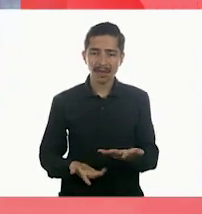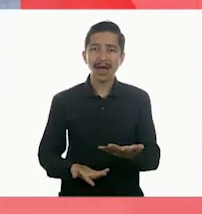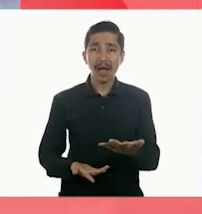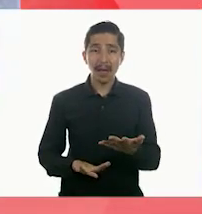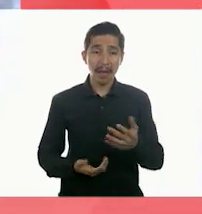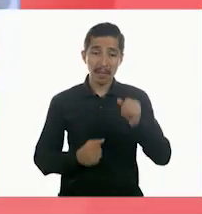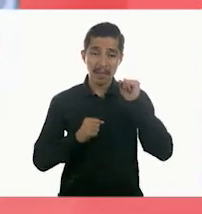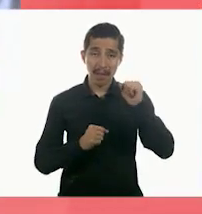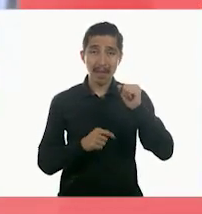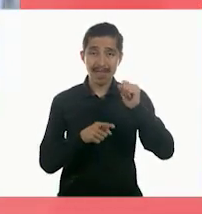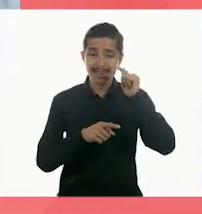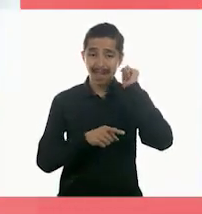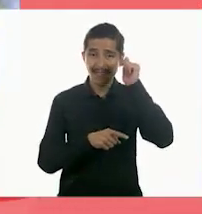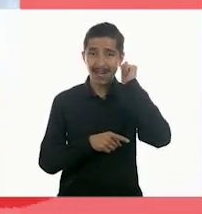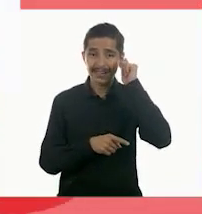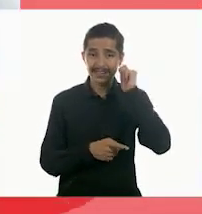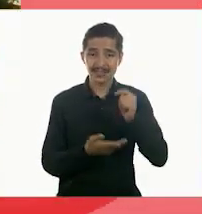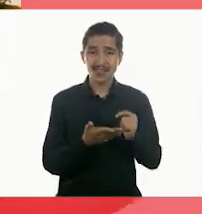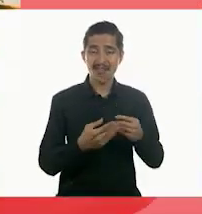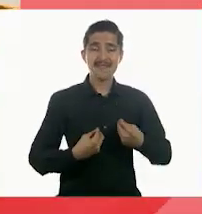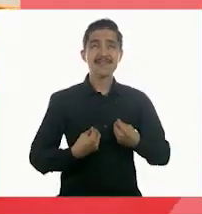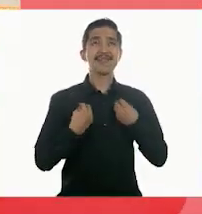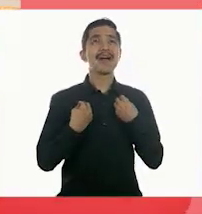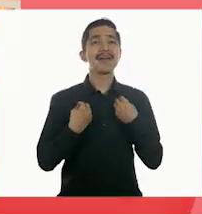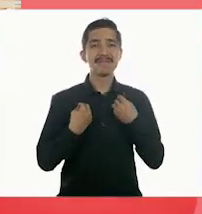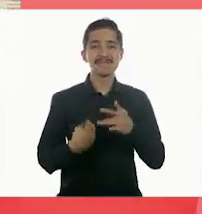¡Vivamos Tabasco!